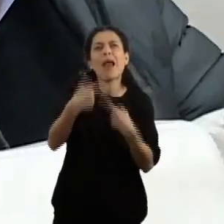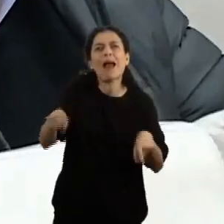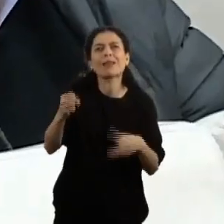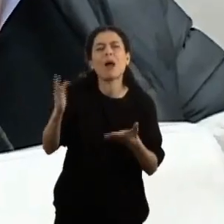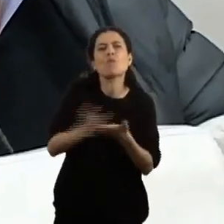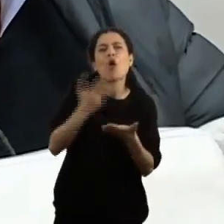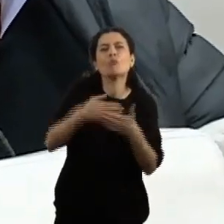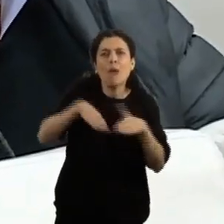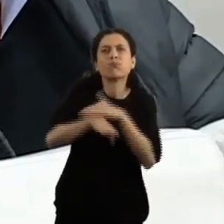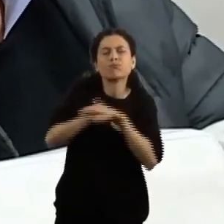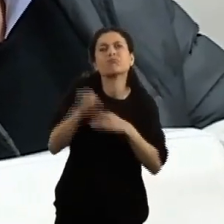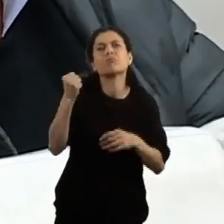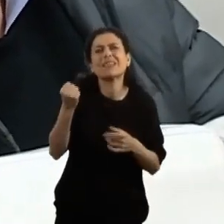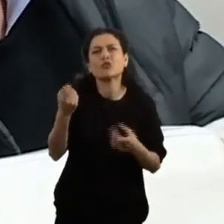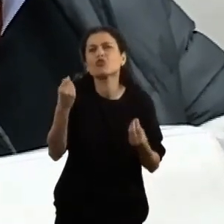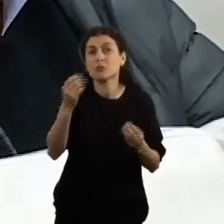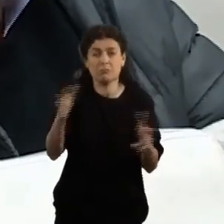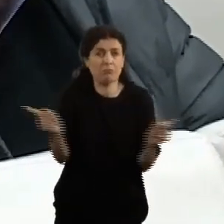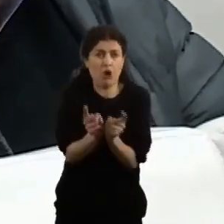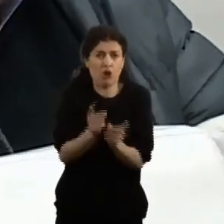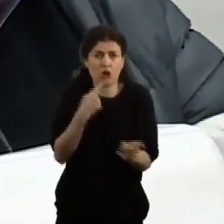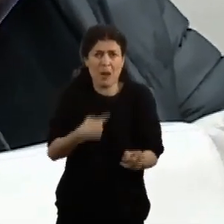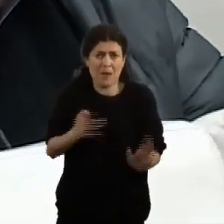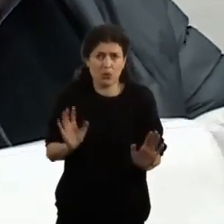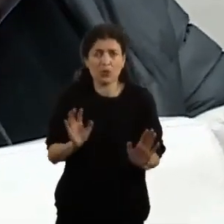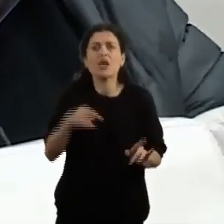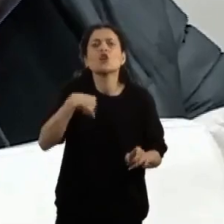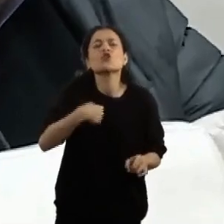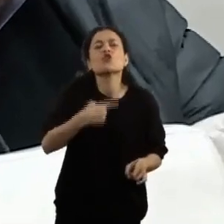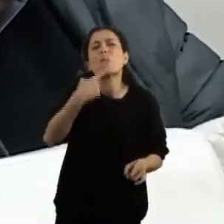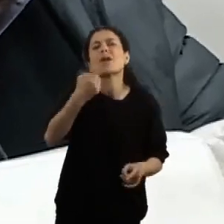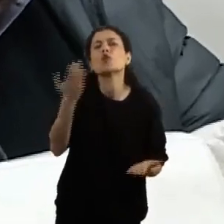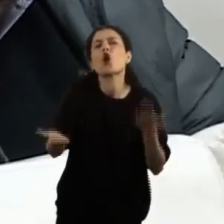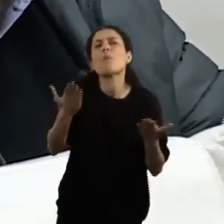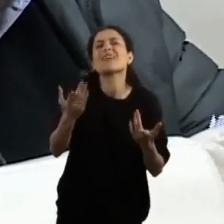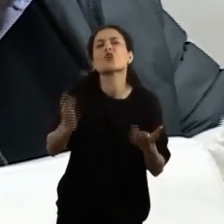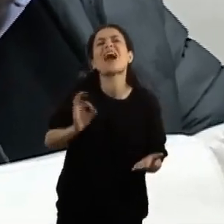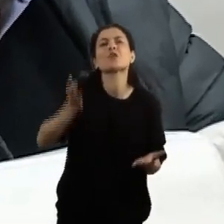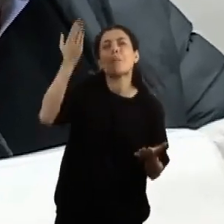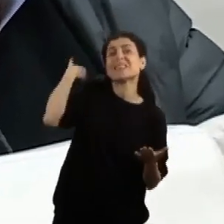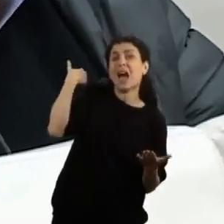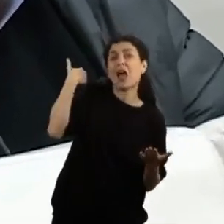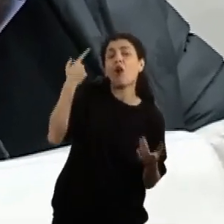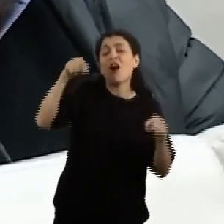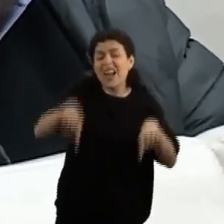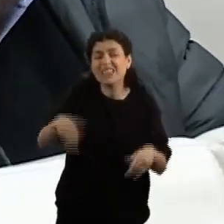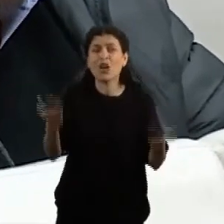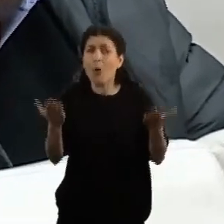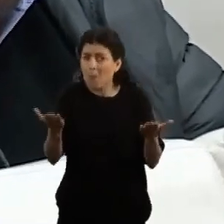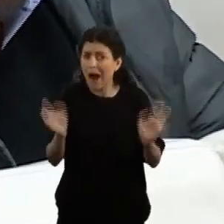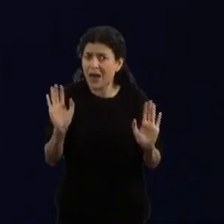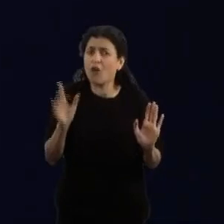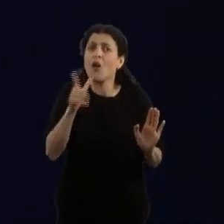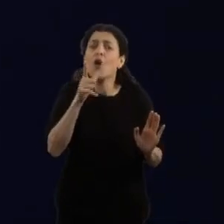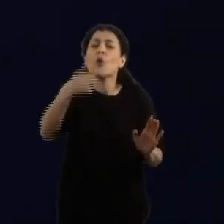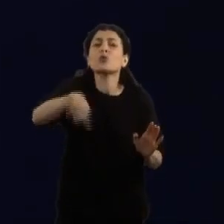que Tomo pasó. el titular de los medios que la compararon, desde Infobae hasta cualquier otro, dijo aumentó un 13%. Ya no